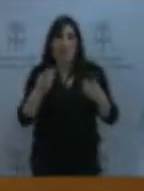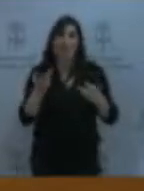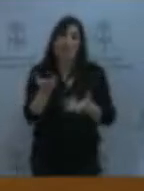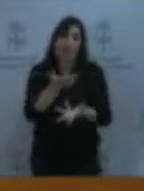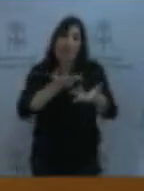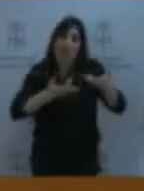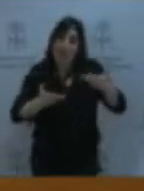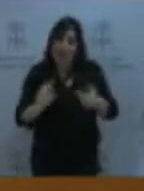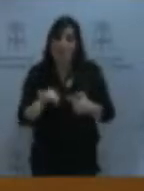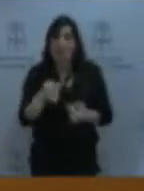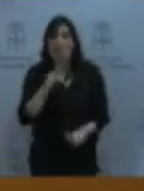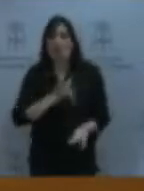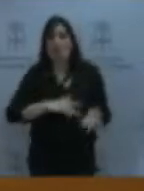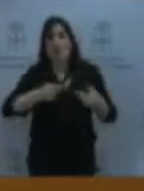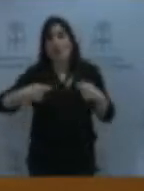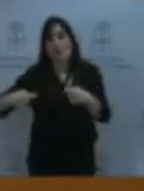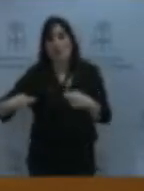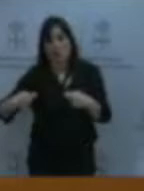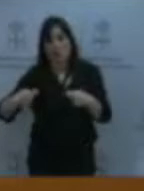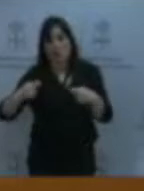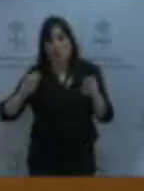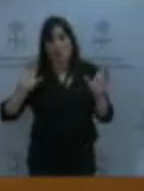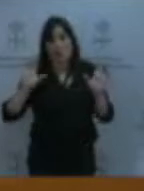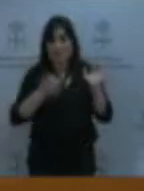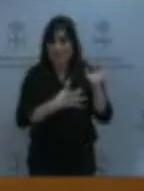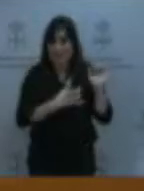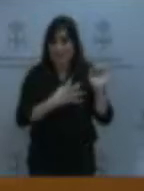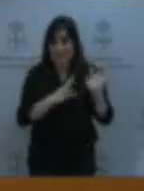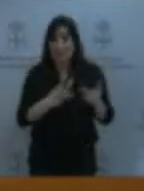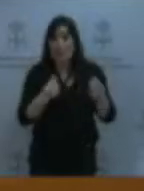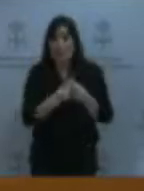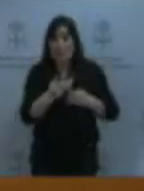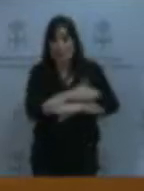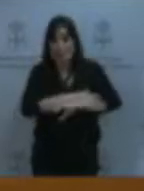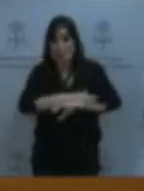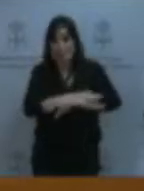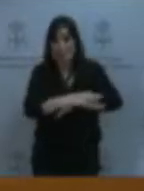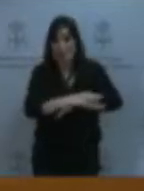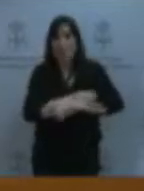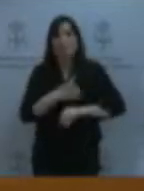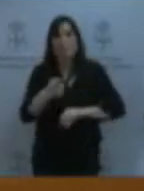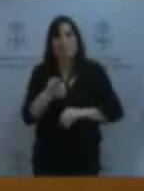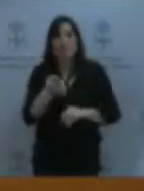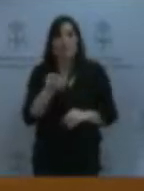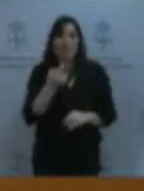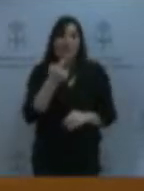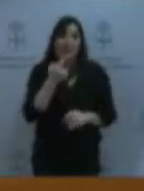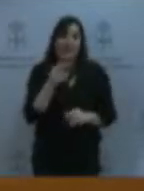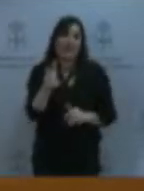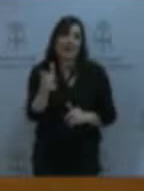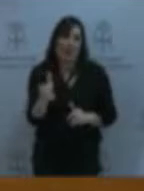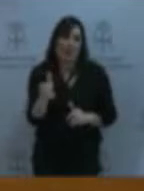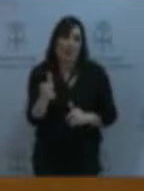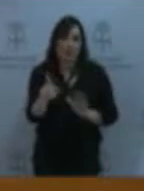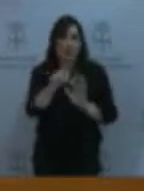negociación sindical con el Gobierno, pues se establecían una serie de derechos que intentaban corregir